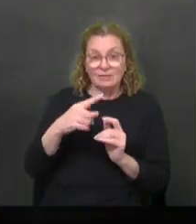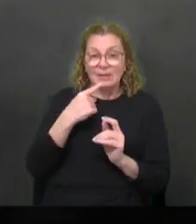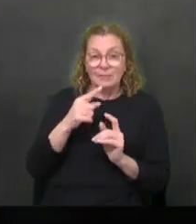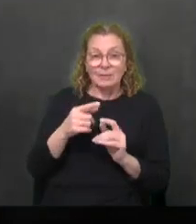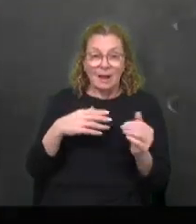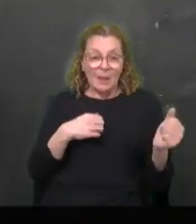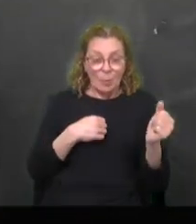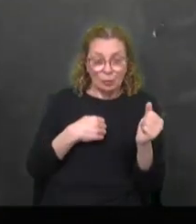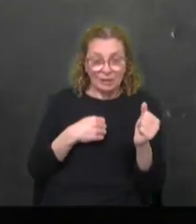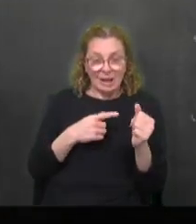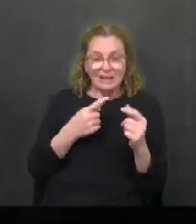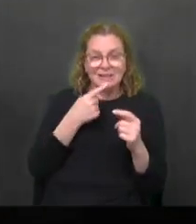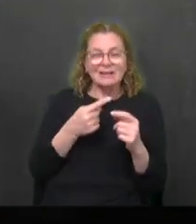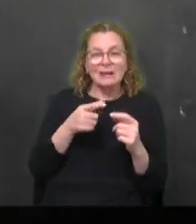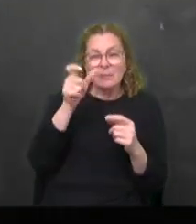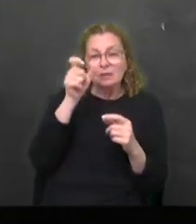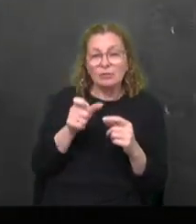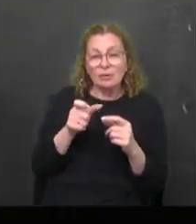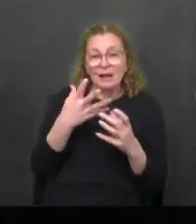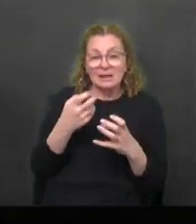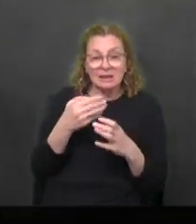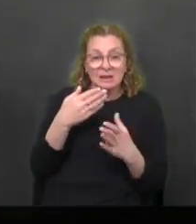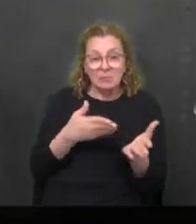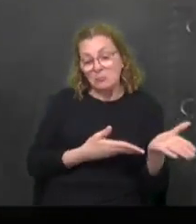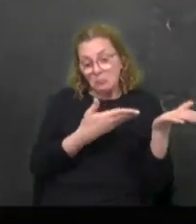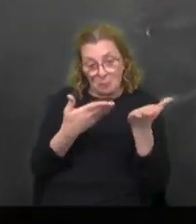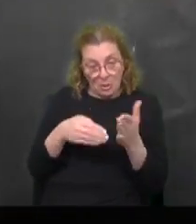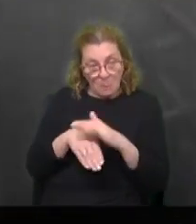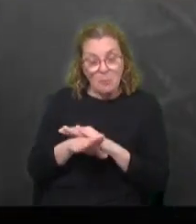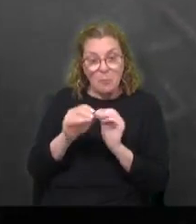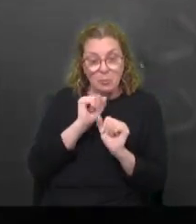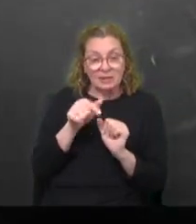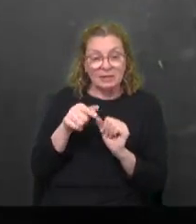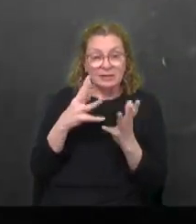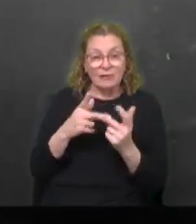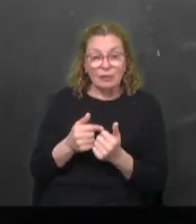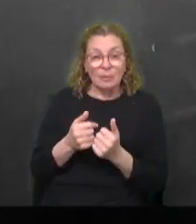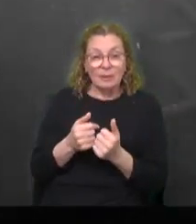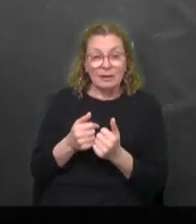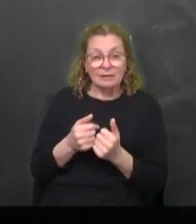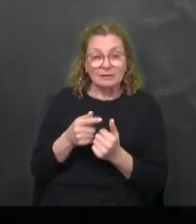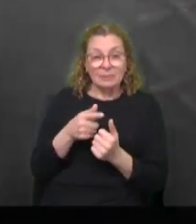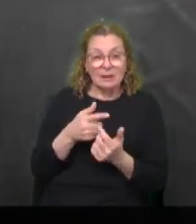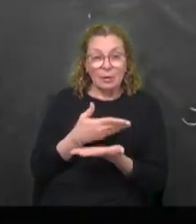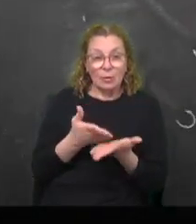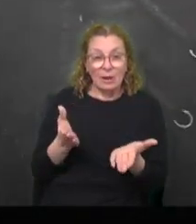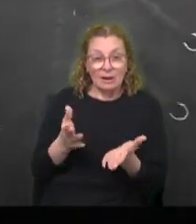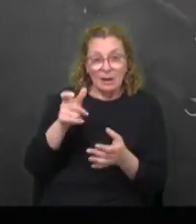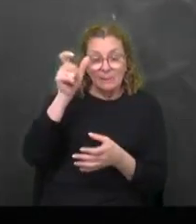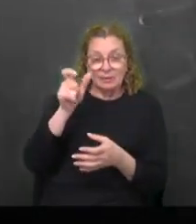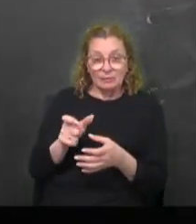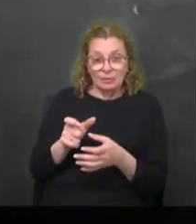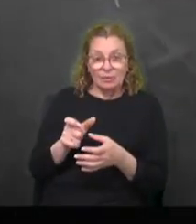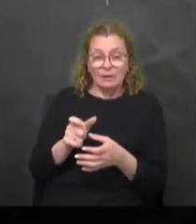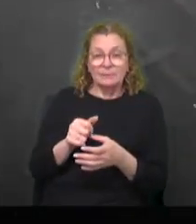de danza. Entonces, también al público se le invita que pueda como participar de esa forma y pueda tomarse también ese escenario a la persona que esté ahí en la